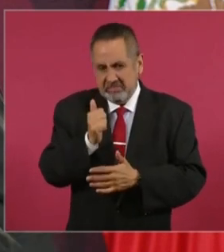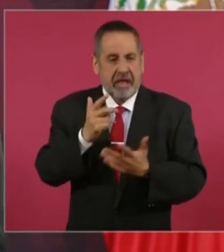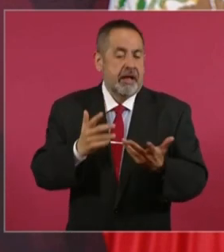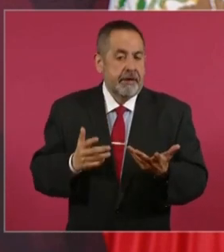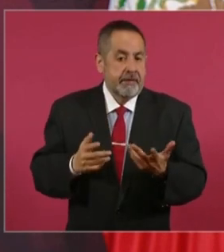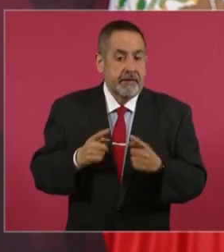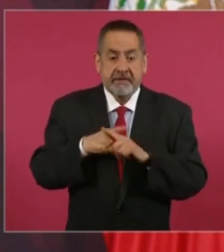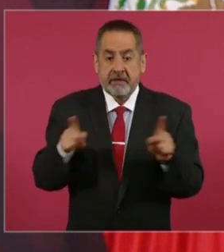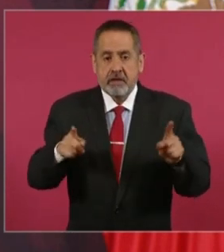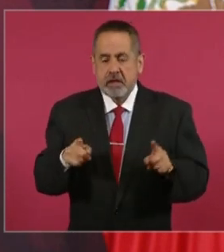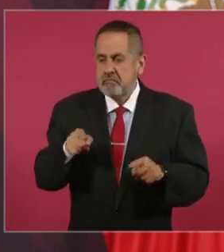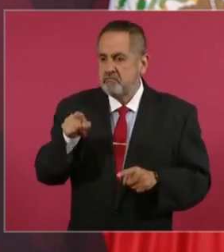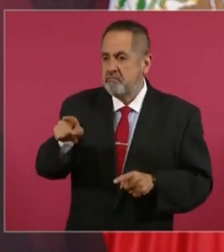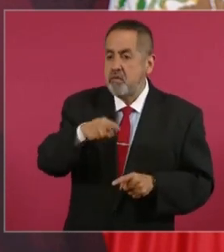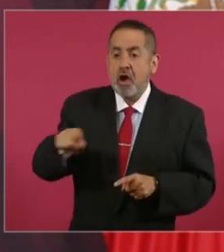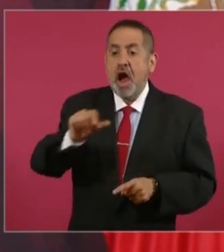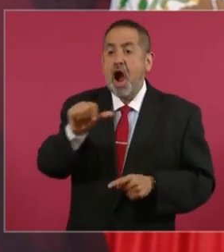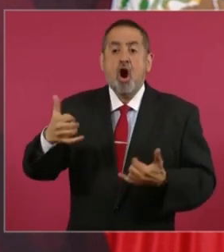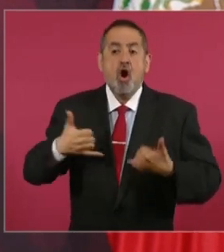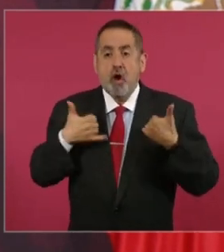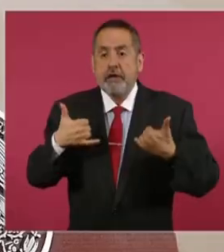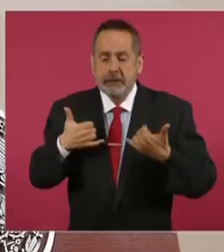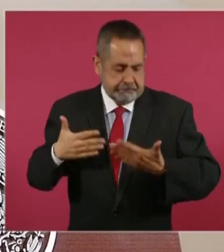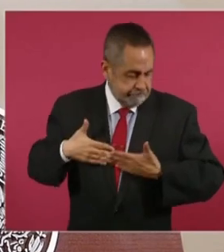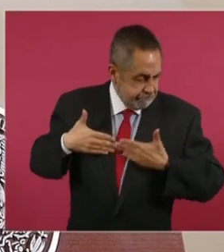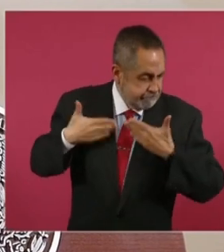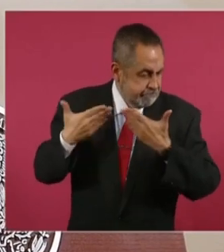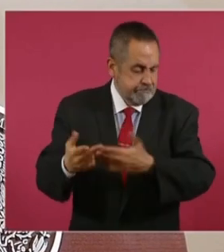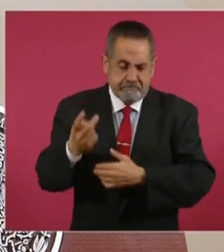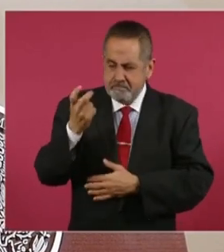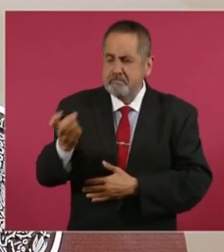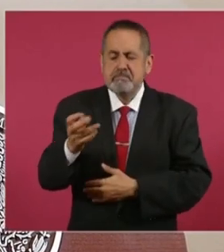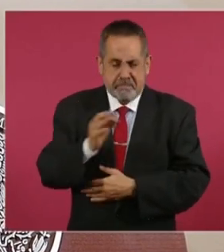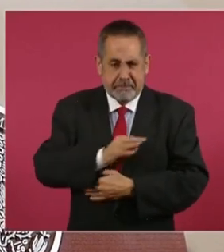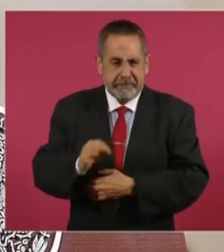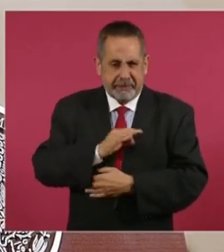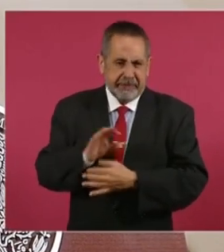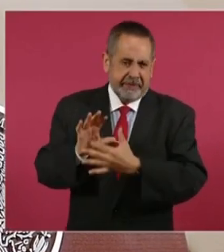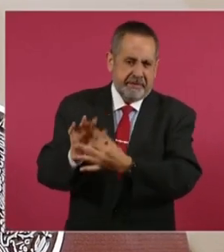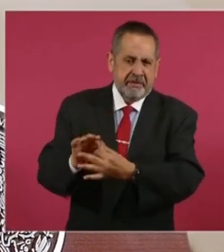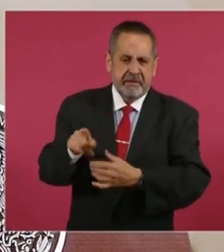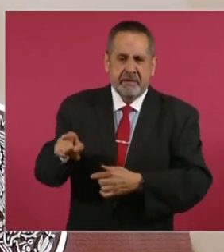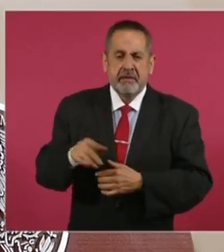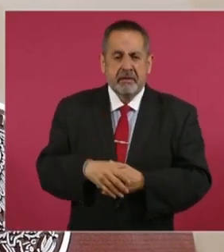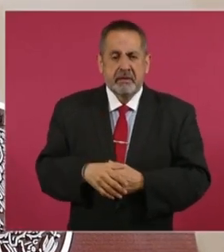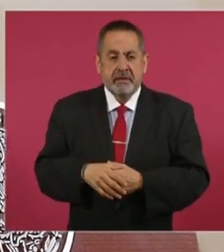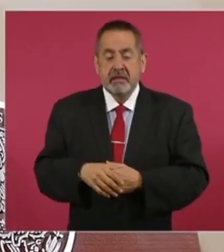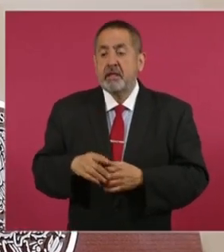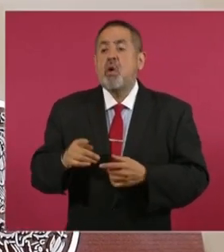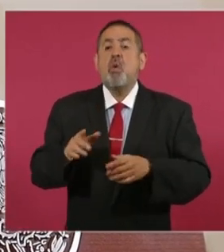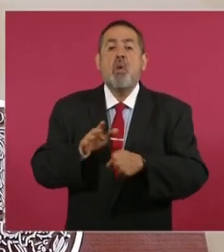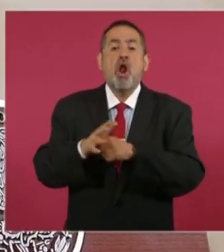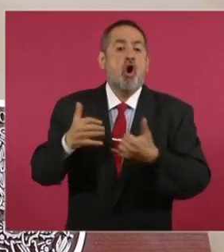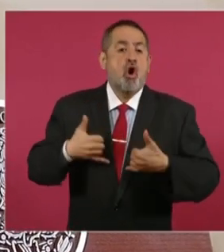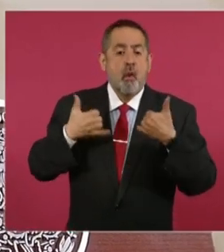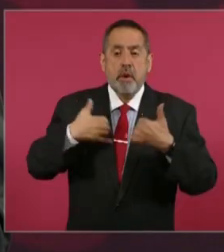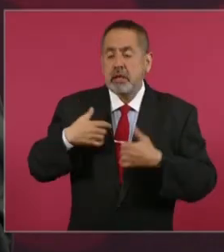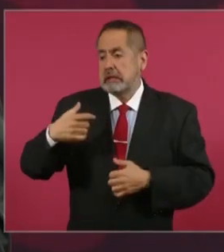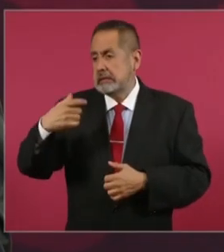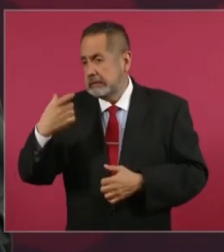le tengo mucha fe a los jóvenes, incluso de todas las clases sociales.